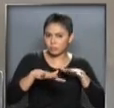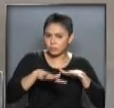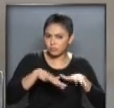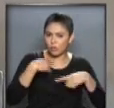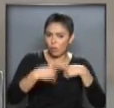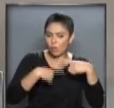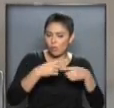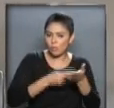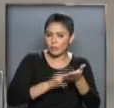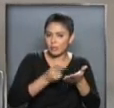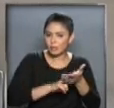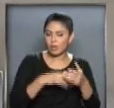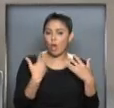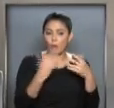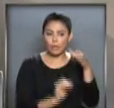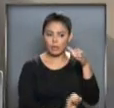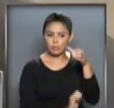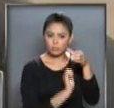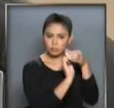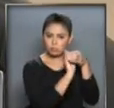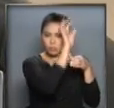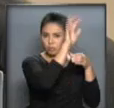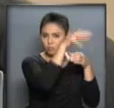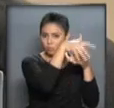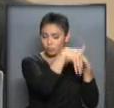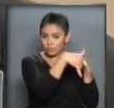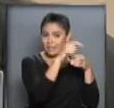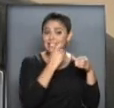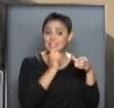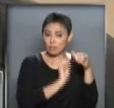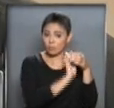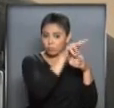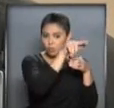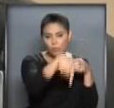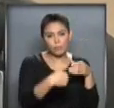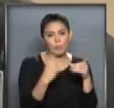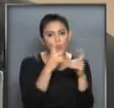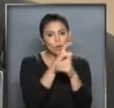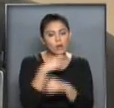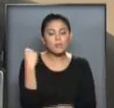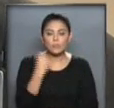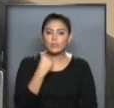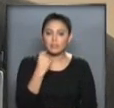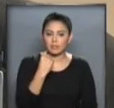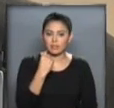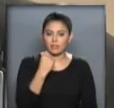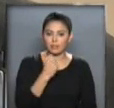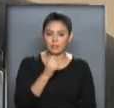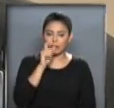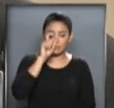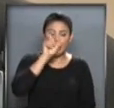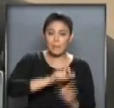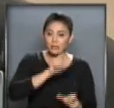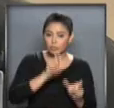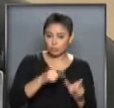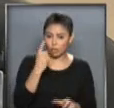generar una erupción volcánica explosiva que trae problemas muy importantes en forma directa a los vines de capitar a la